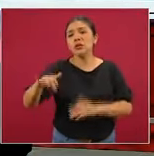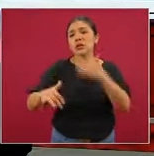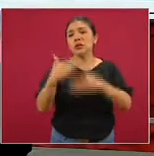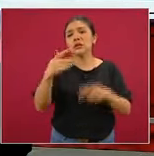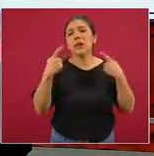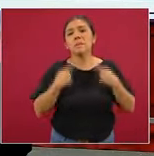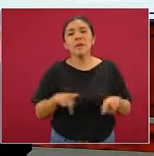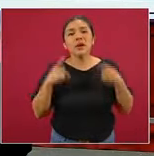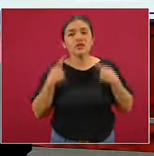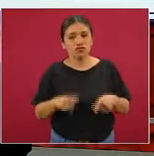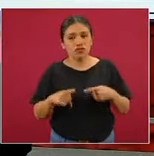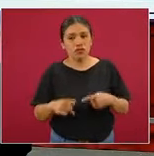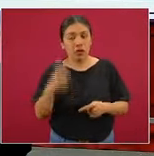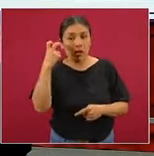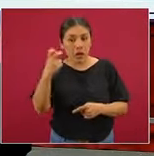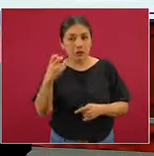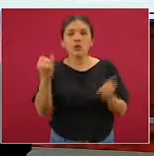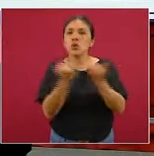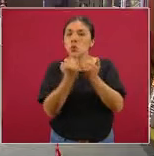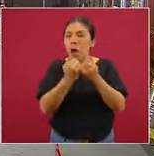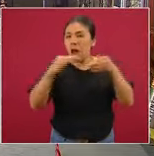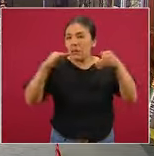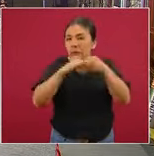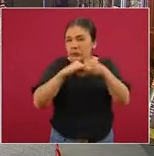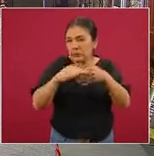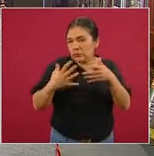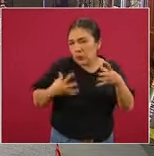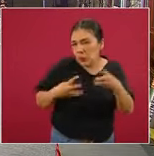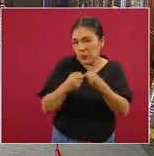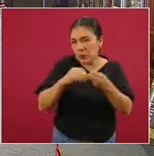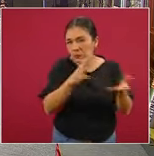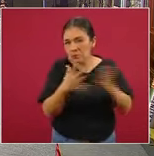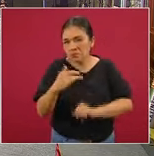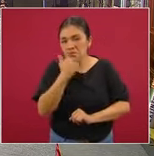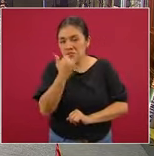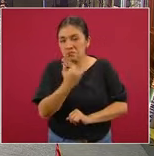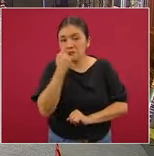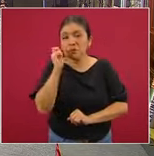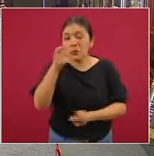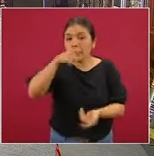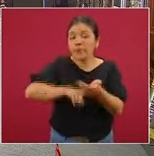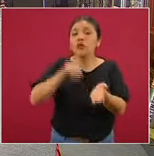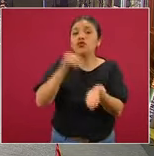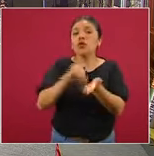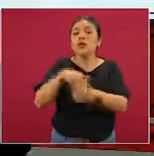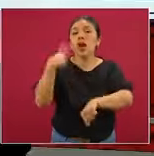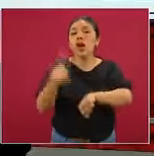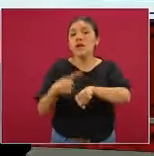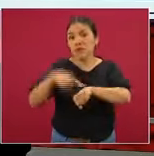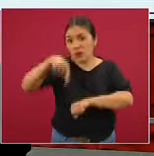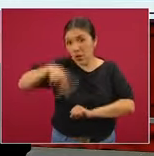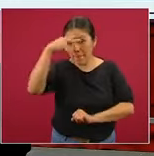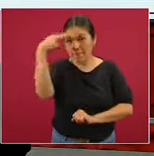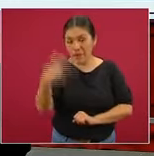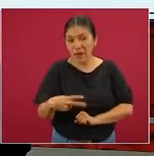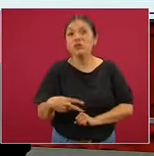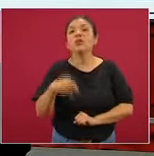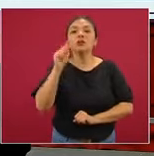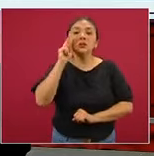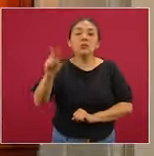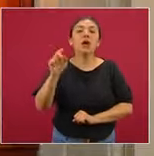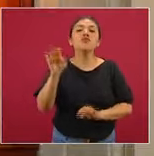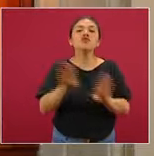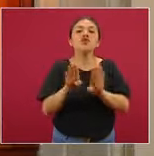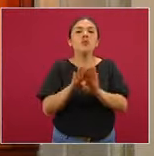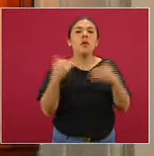34.915 personas también estimadas, y que representan entonces la epidemia activa en México, y que vemos